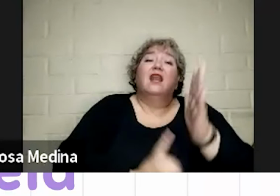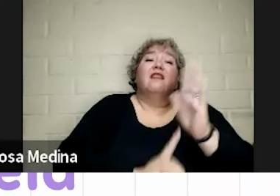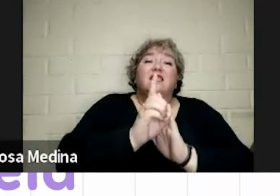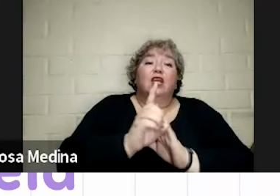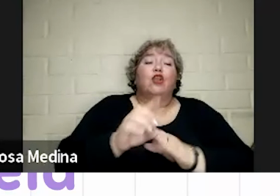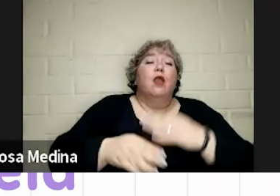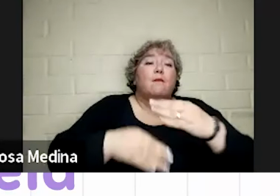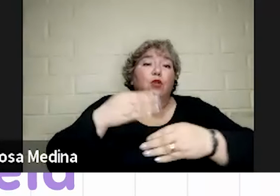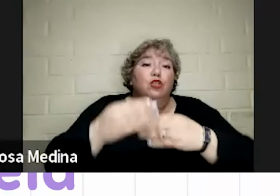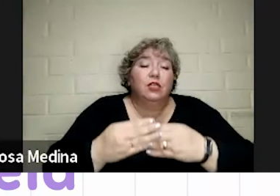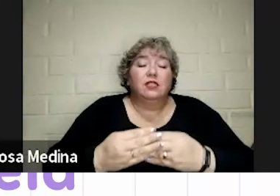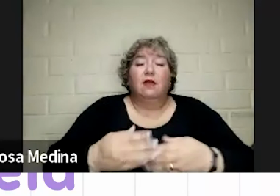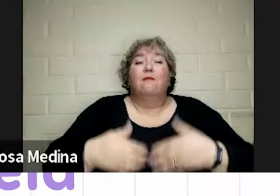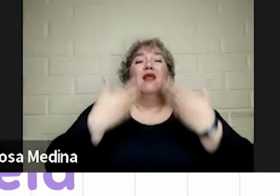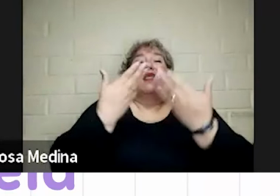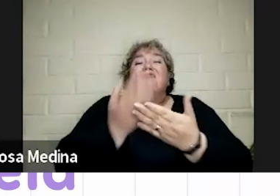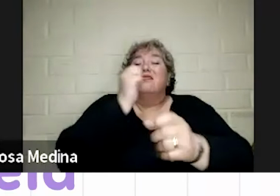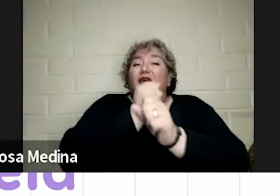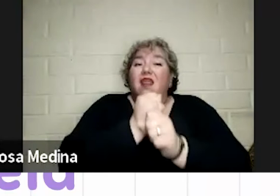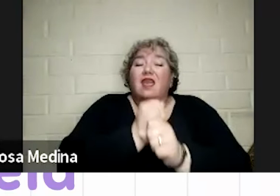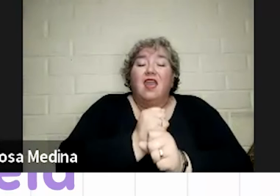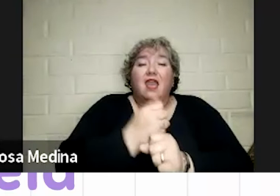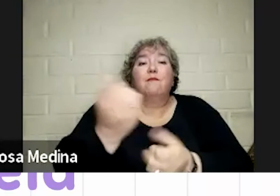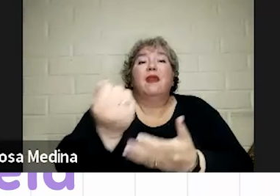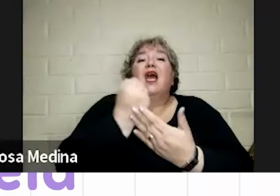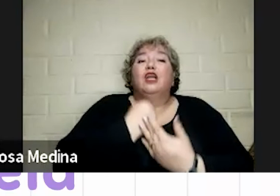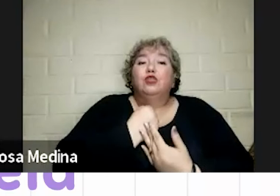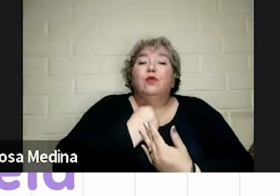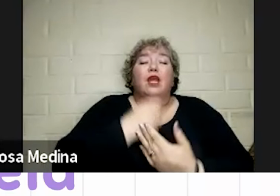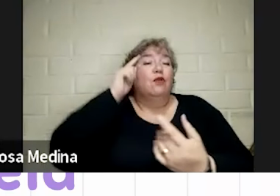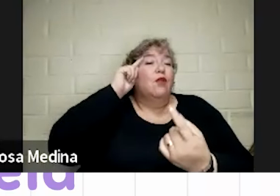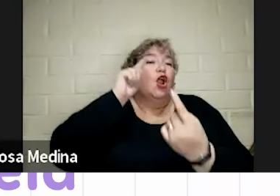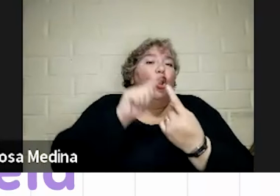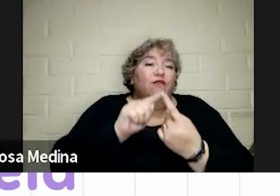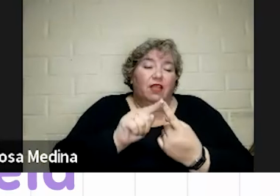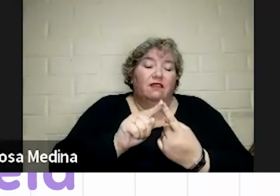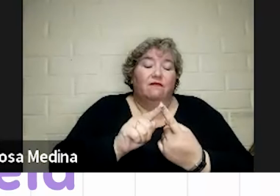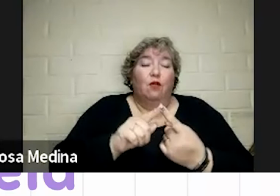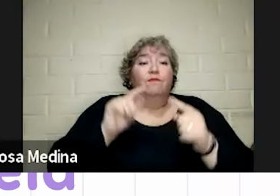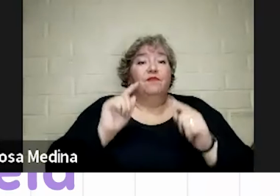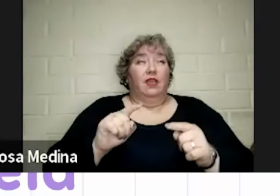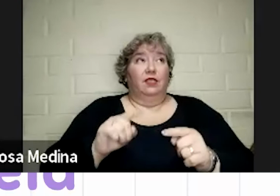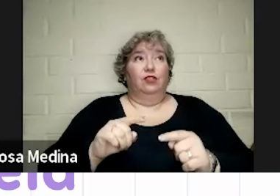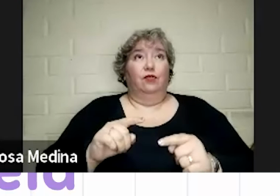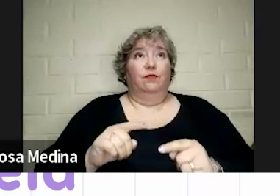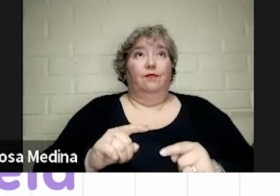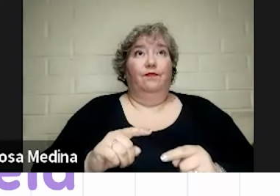para organizar las tareas y para ayudarnos en el cumplimiento de los objetivos. Me olvidé decirles la definición. La planificación, como